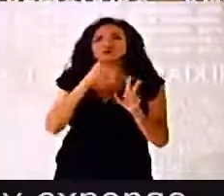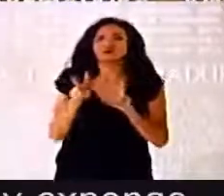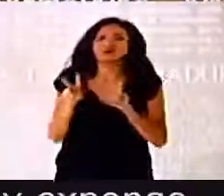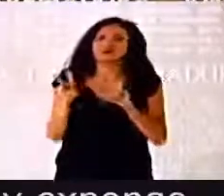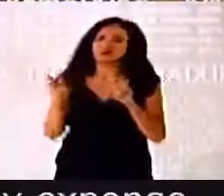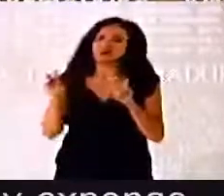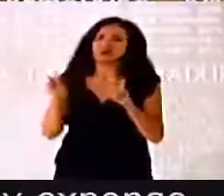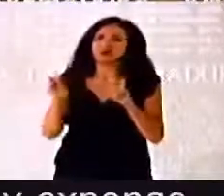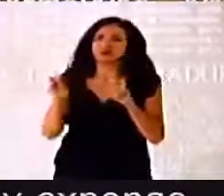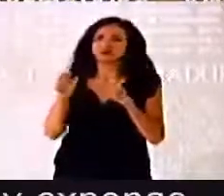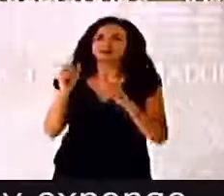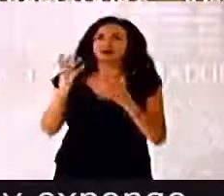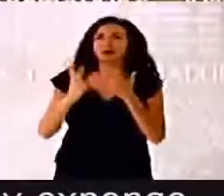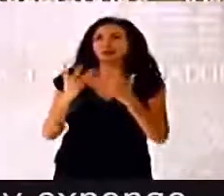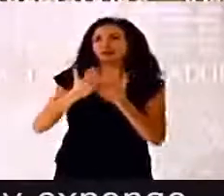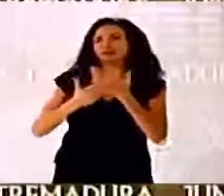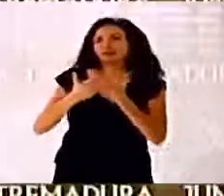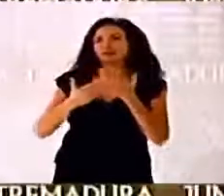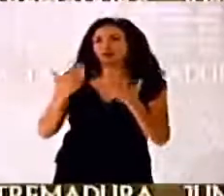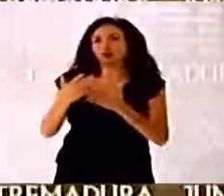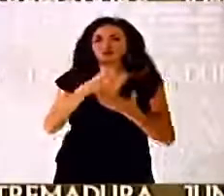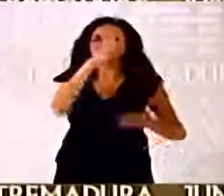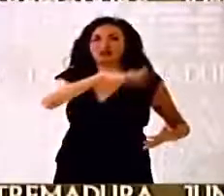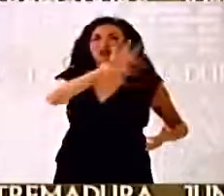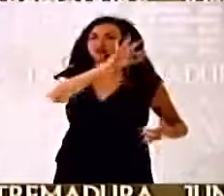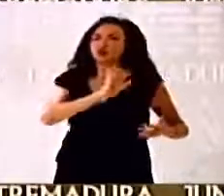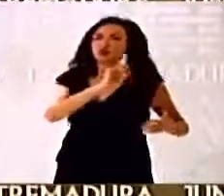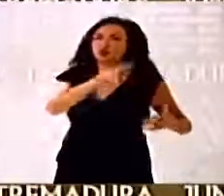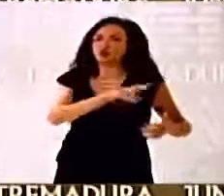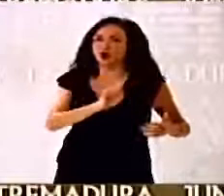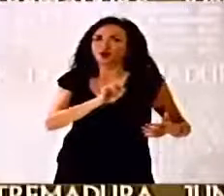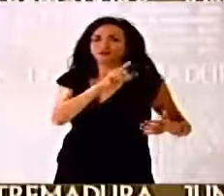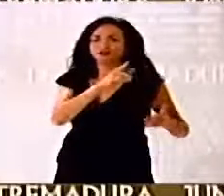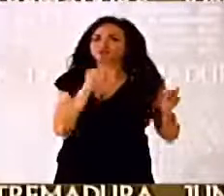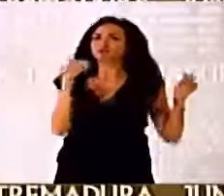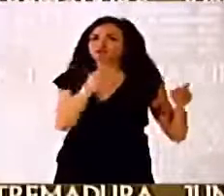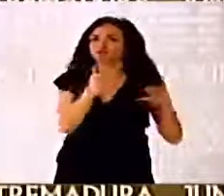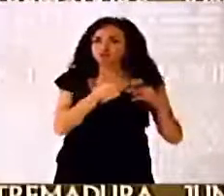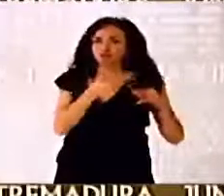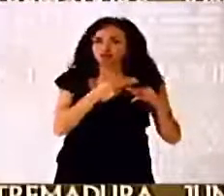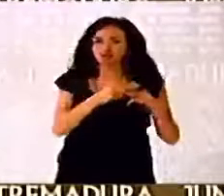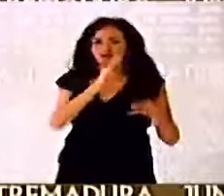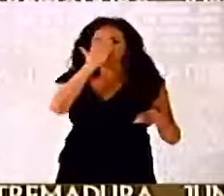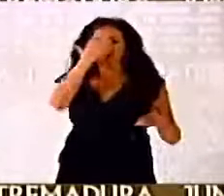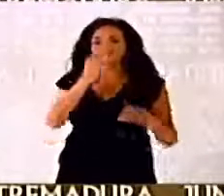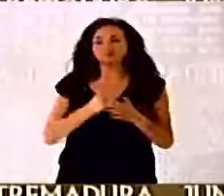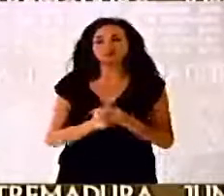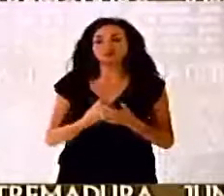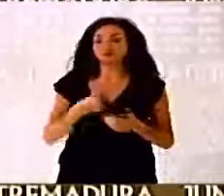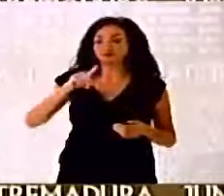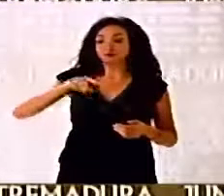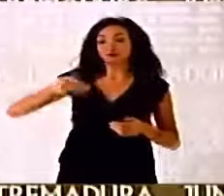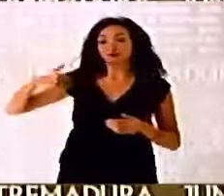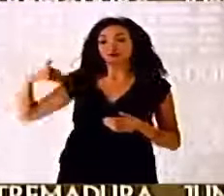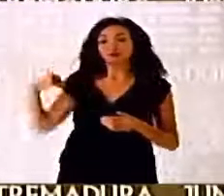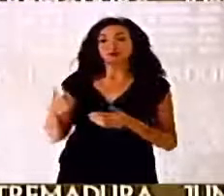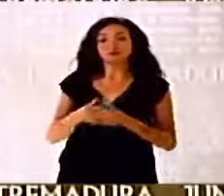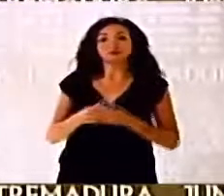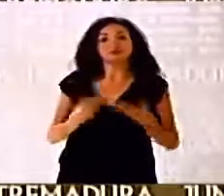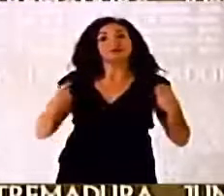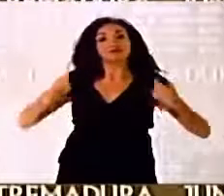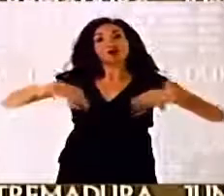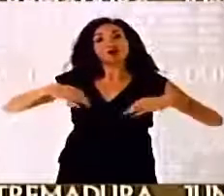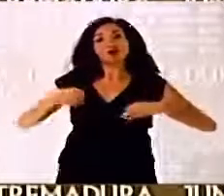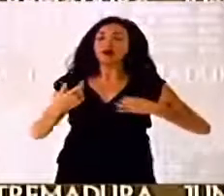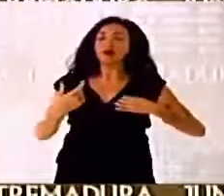índole administrativa y menos de decisión política. Hace unos meses, cuando la vida era normal, hablábamos